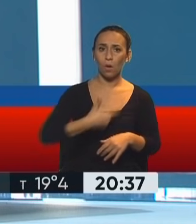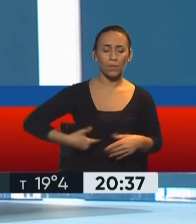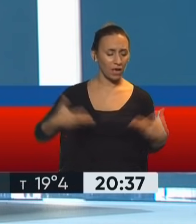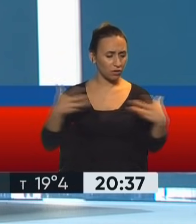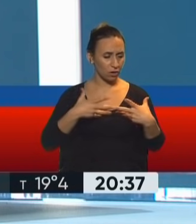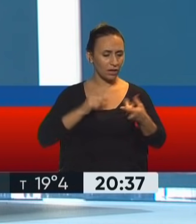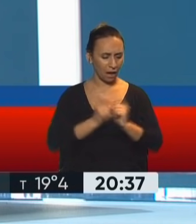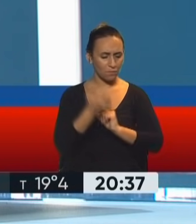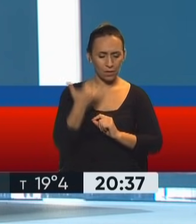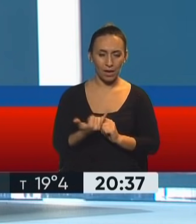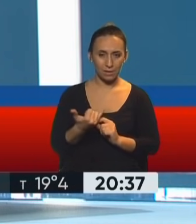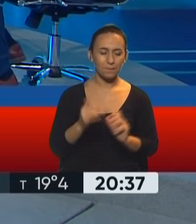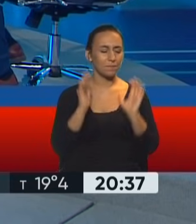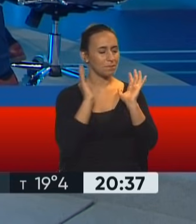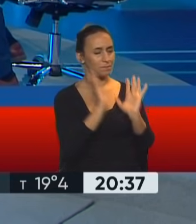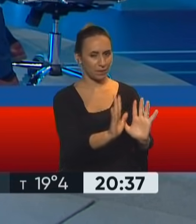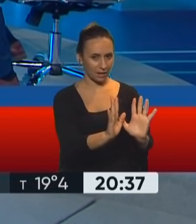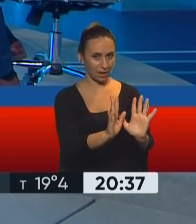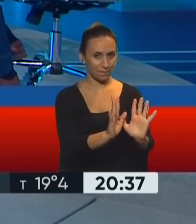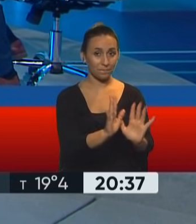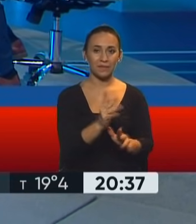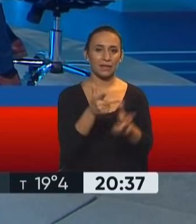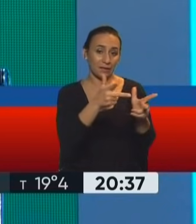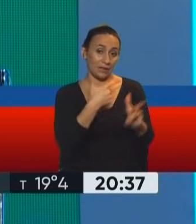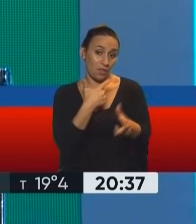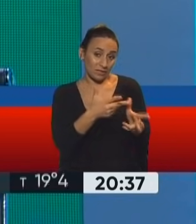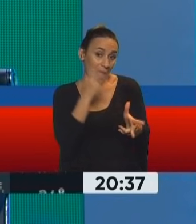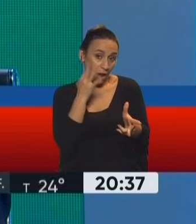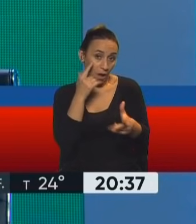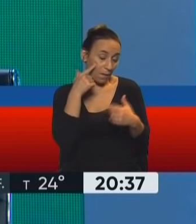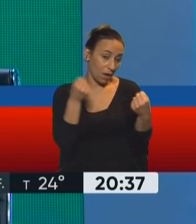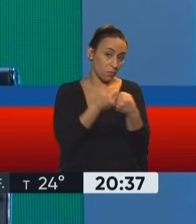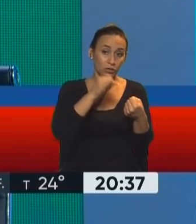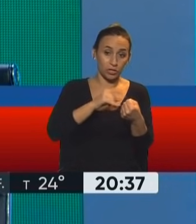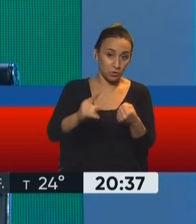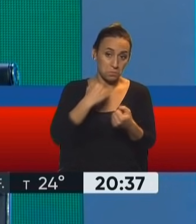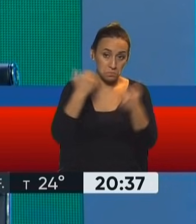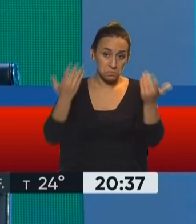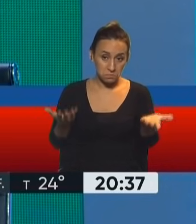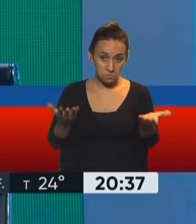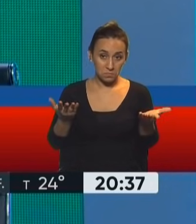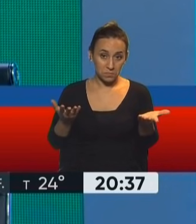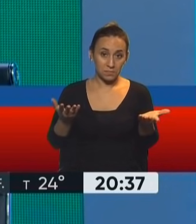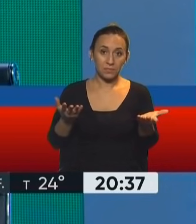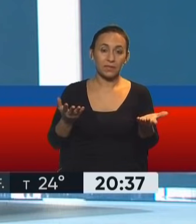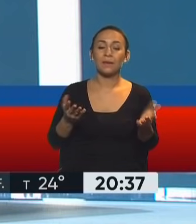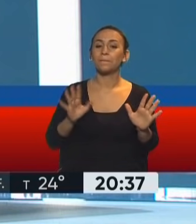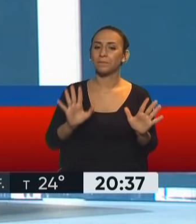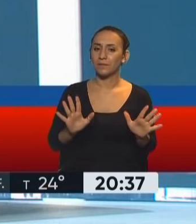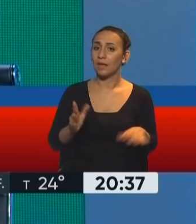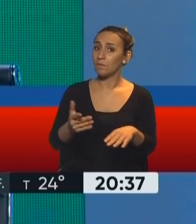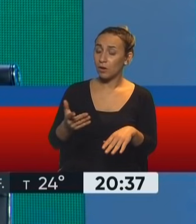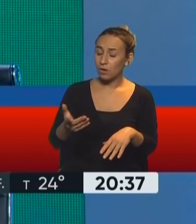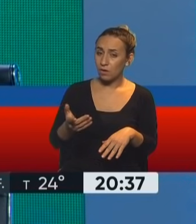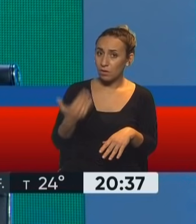Espera, déjame que te diga algo, a ver si estamos de acuerdo, a lo mejor no, obviamente. Mejor si no estamos de acuerdo. Hubo una